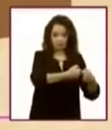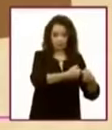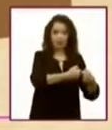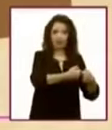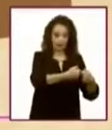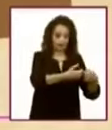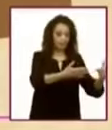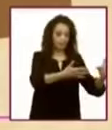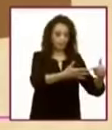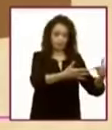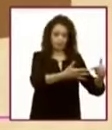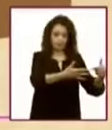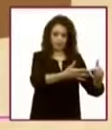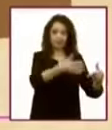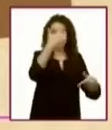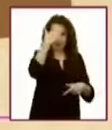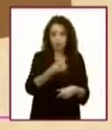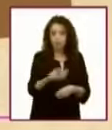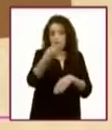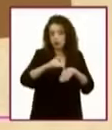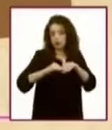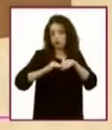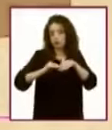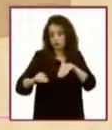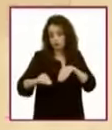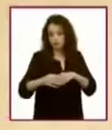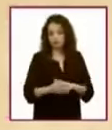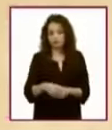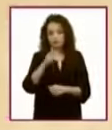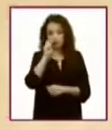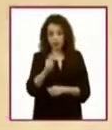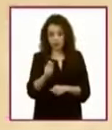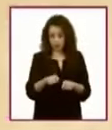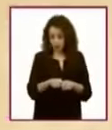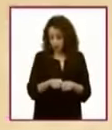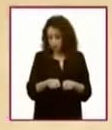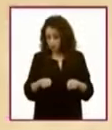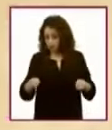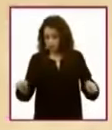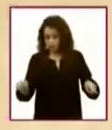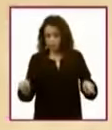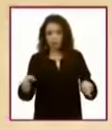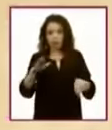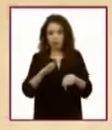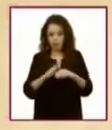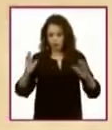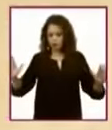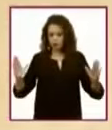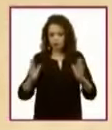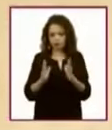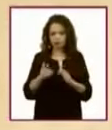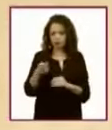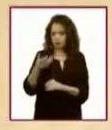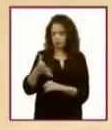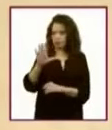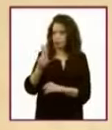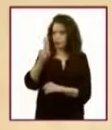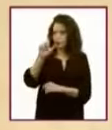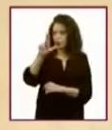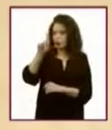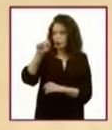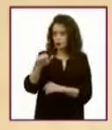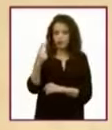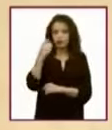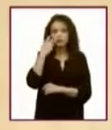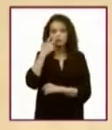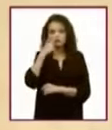medio. Para mediciones horizontales más pequeñas, usaba la cuarta, que es la longitud entre el dedo meñique